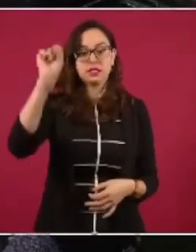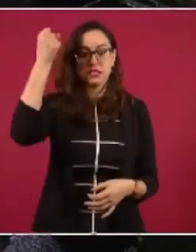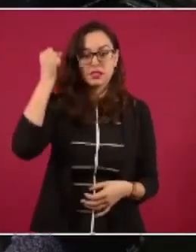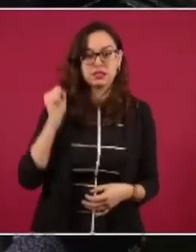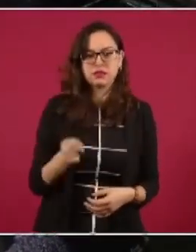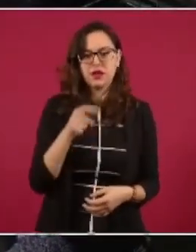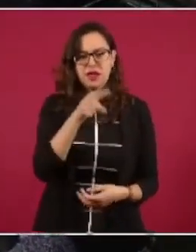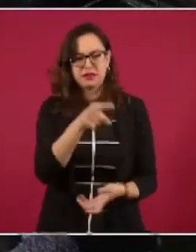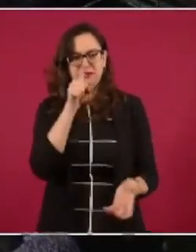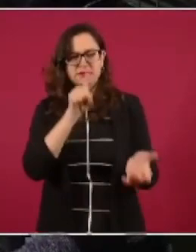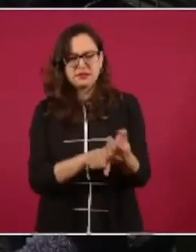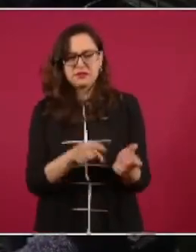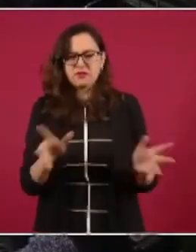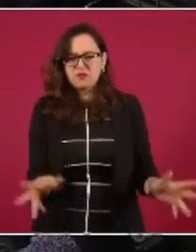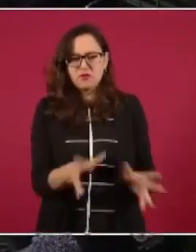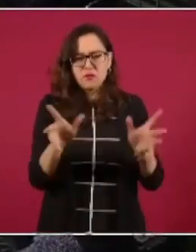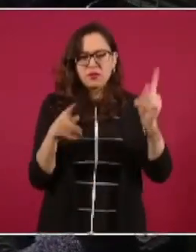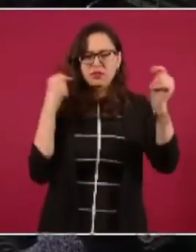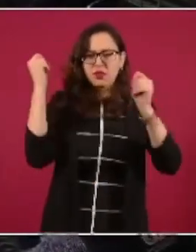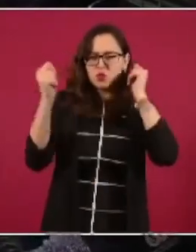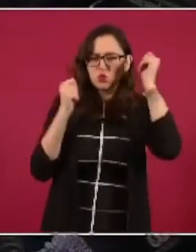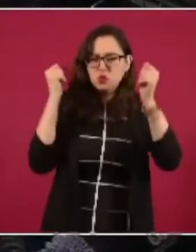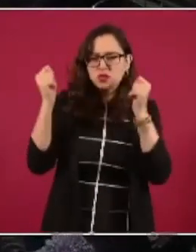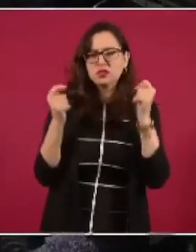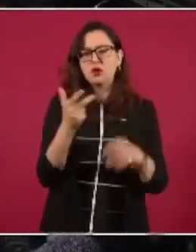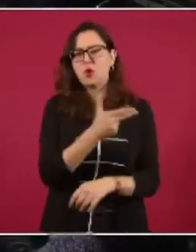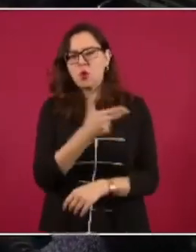hoteles turísticos, pero sí